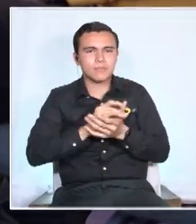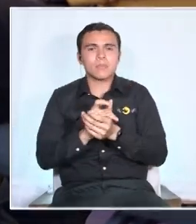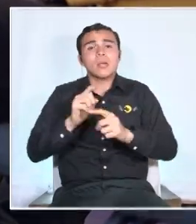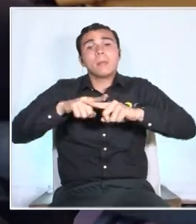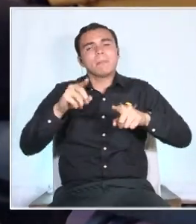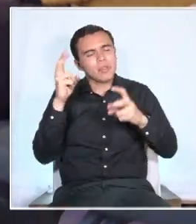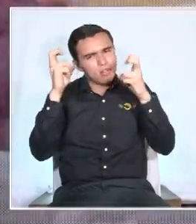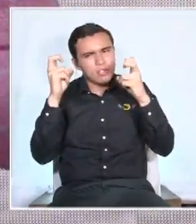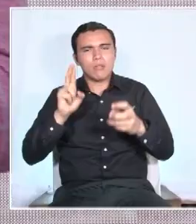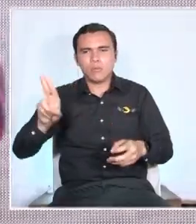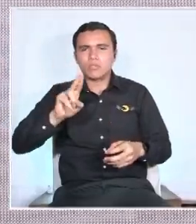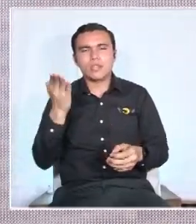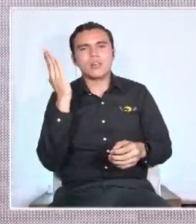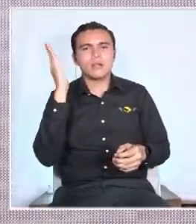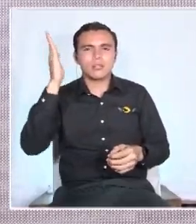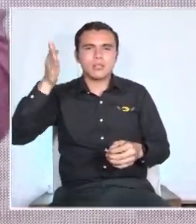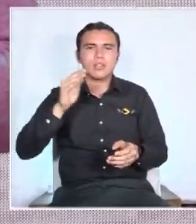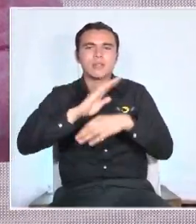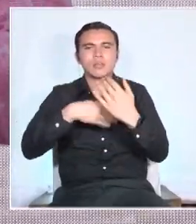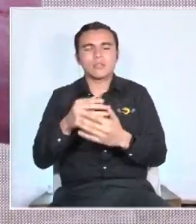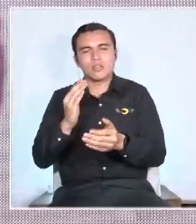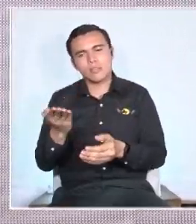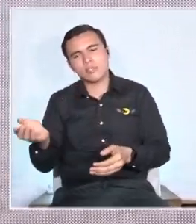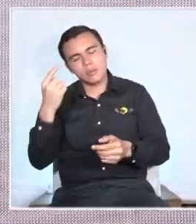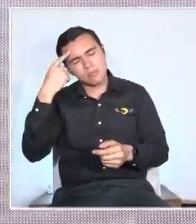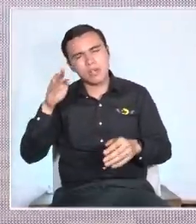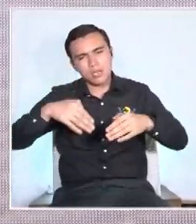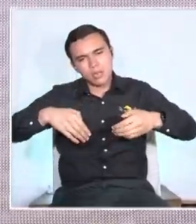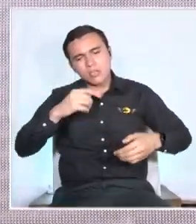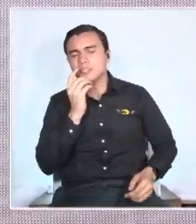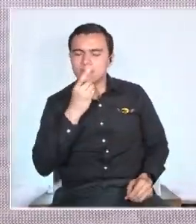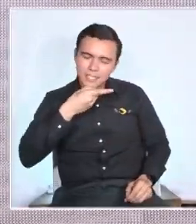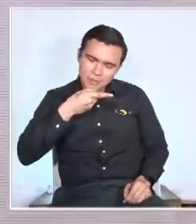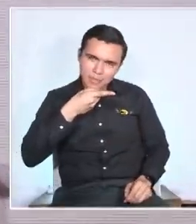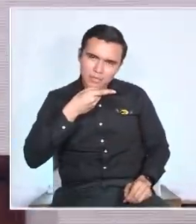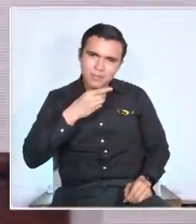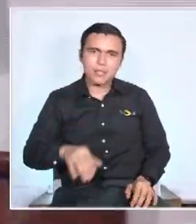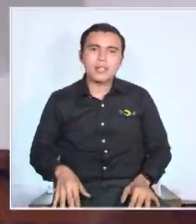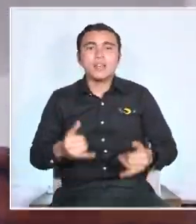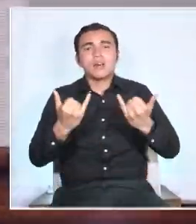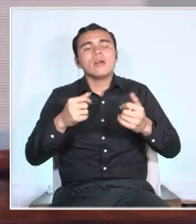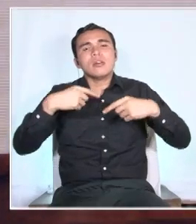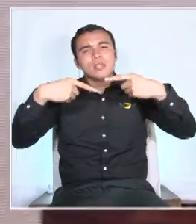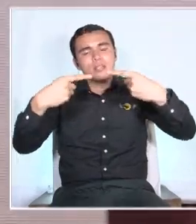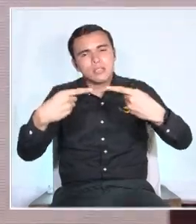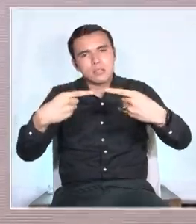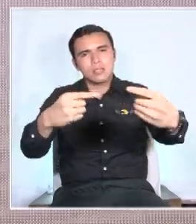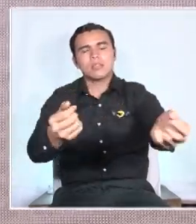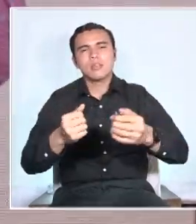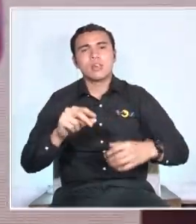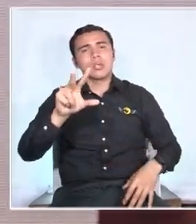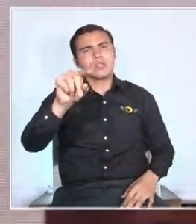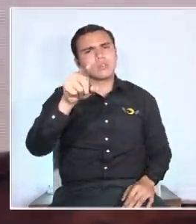Pero el diablo va a usar todas estas cosas para desanimarte. Hoy yo le vine a decir a alguien: